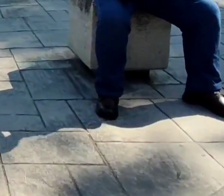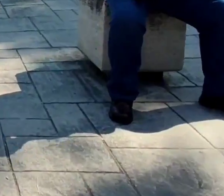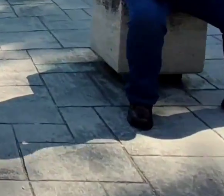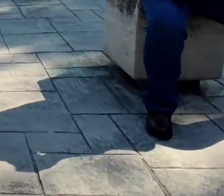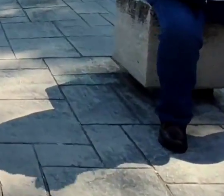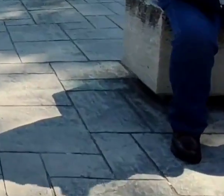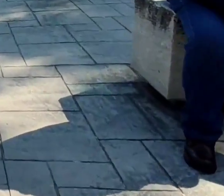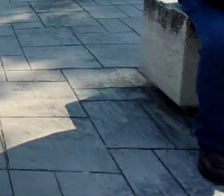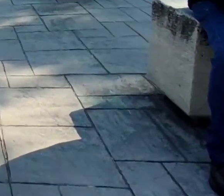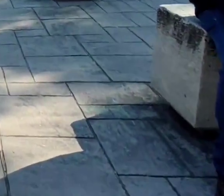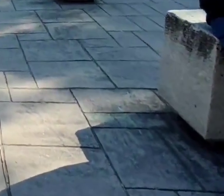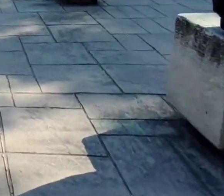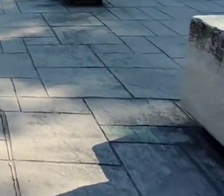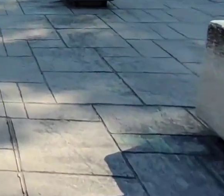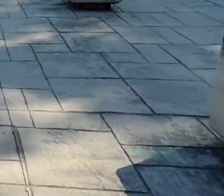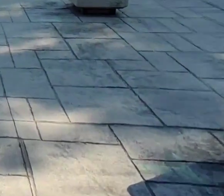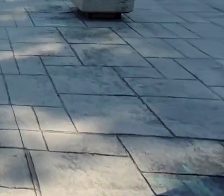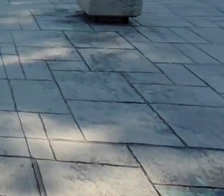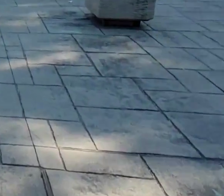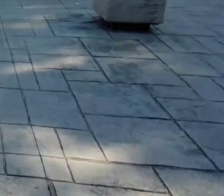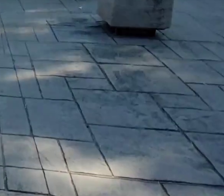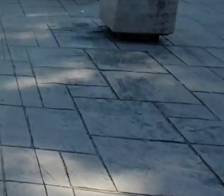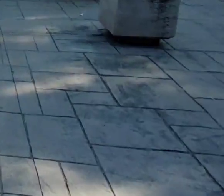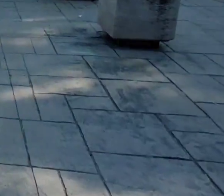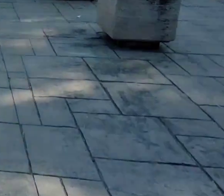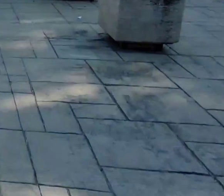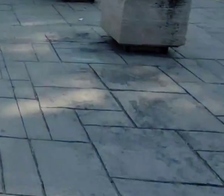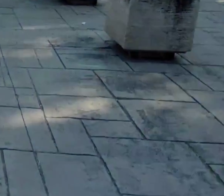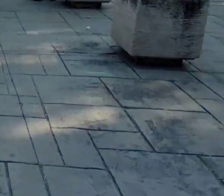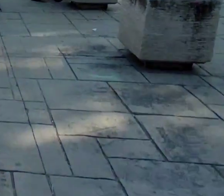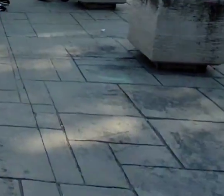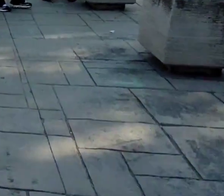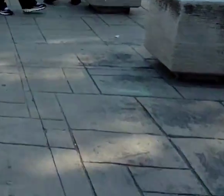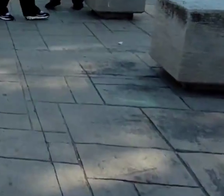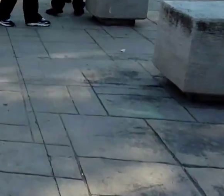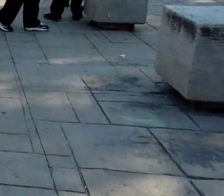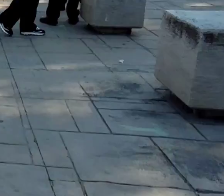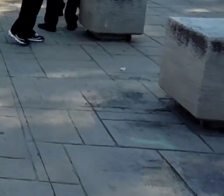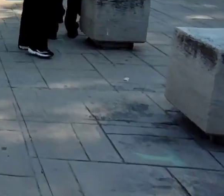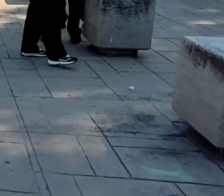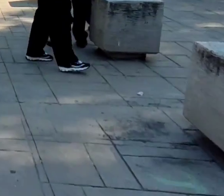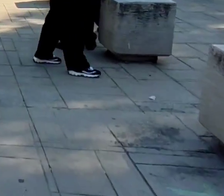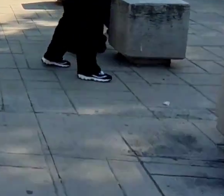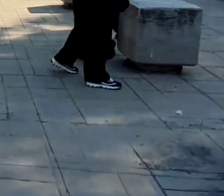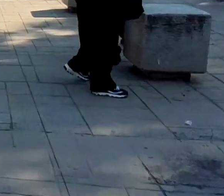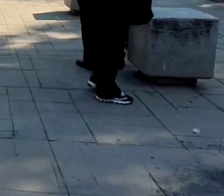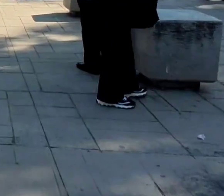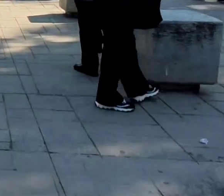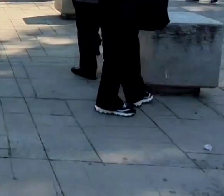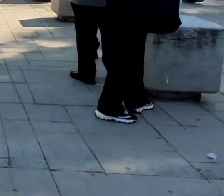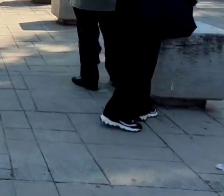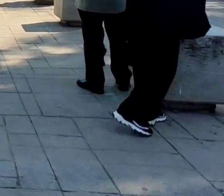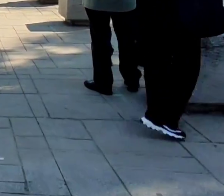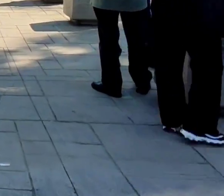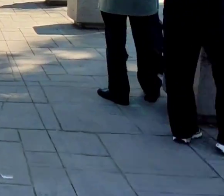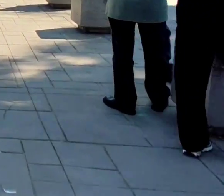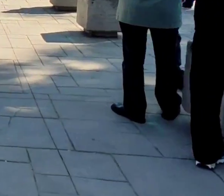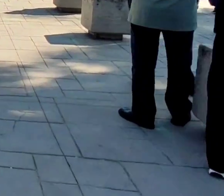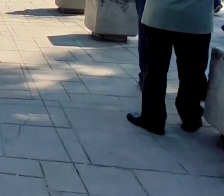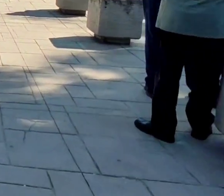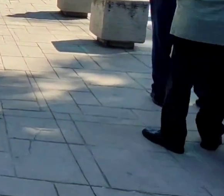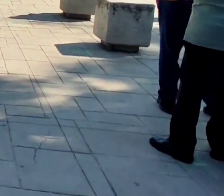¿Qué tal, caseros? Muy buenos